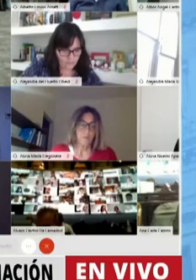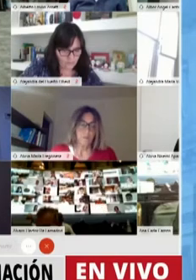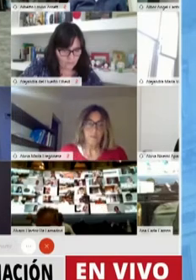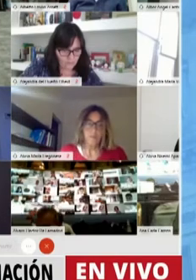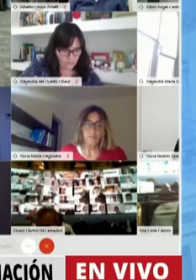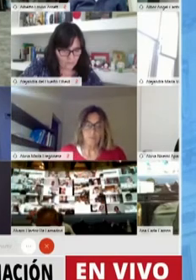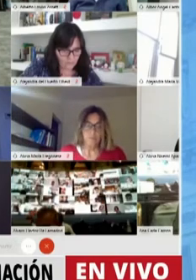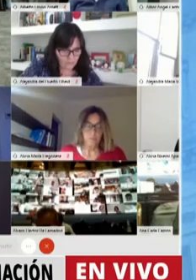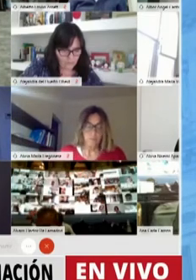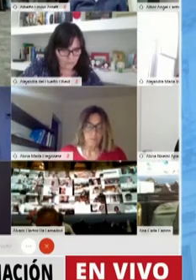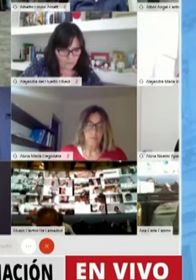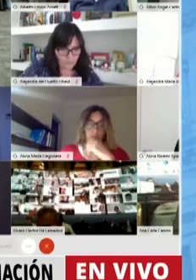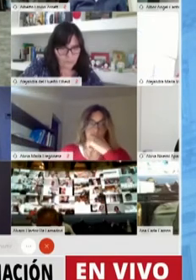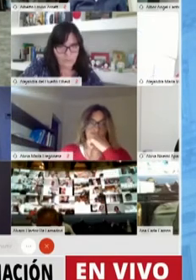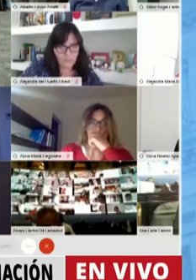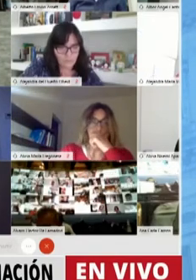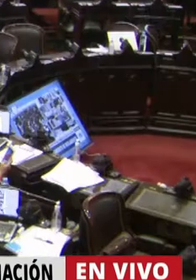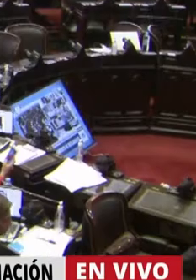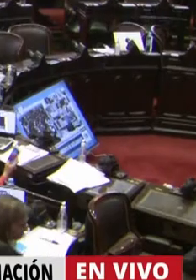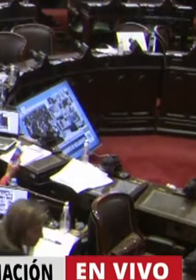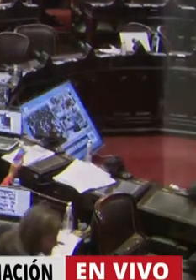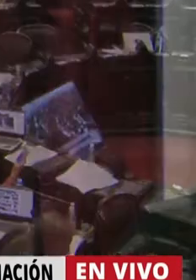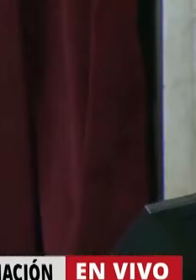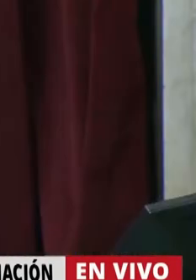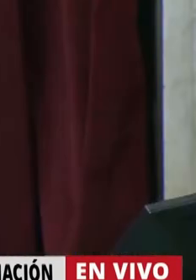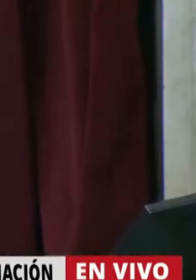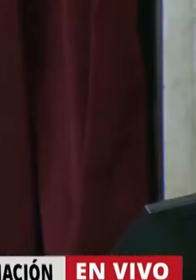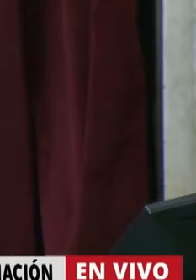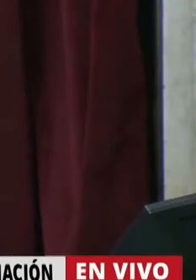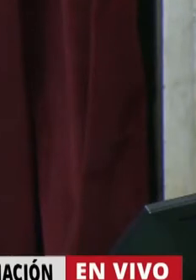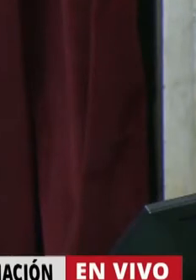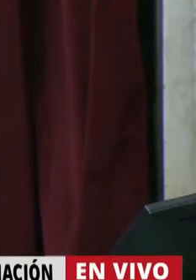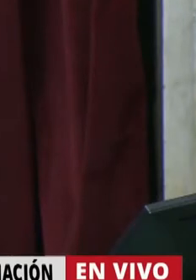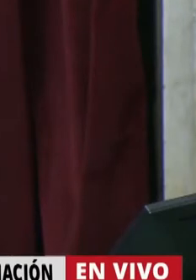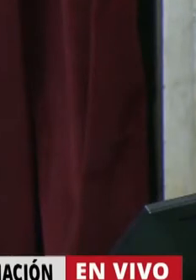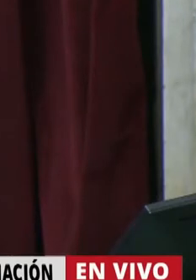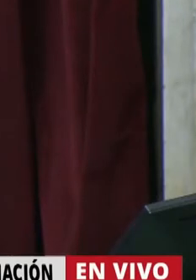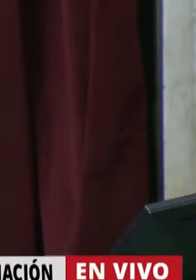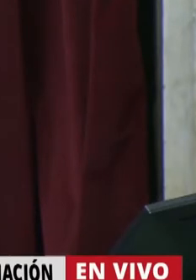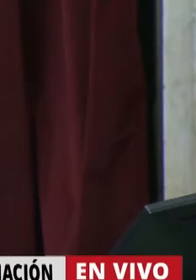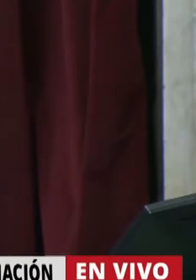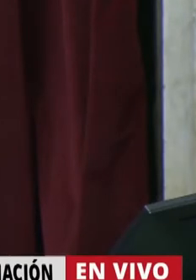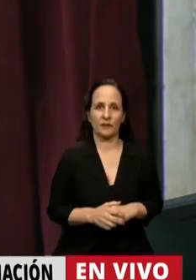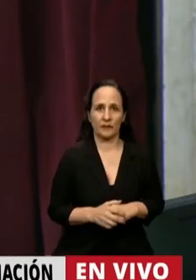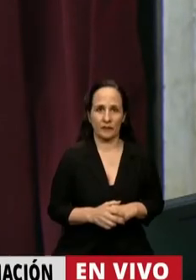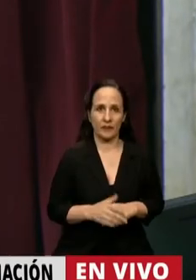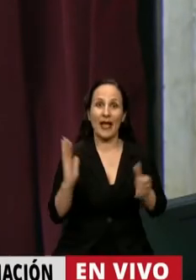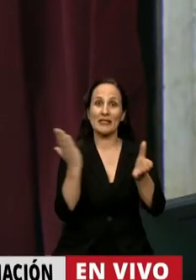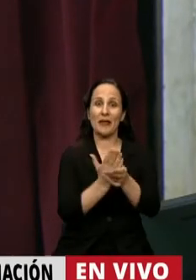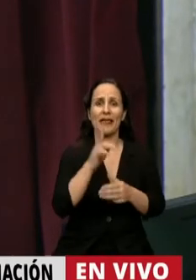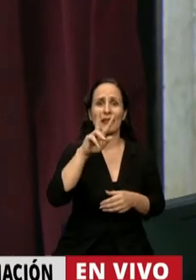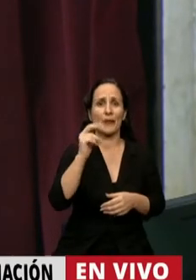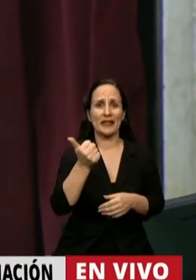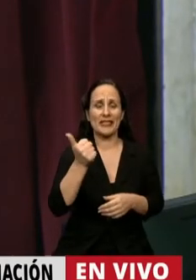el expediente en el que solicita el apartamiento del reglamento el diputado Mena por el expediente